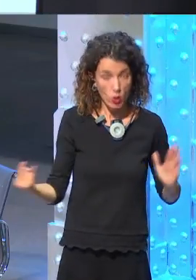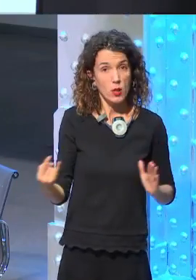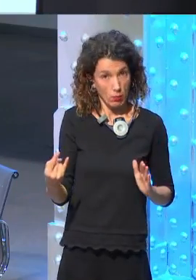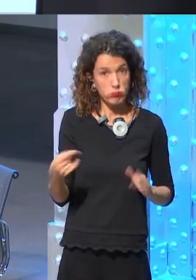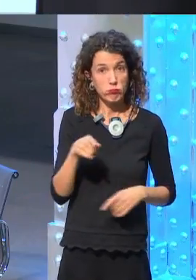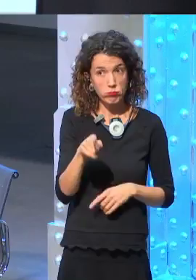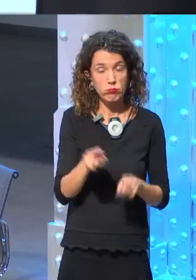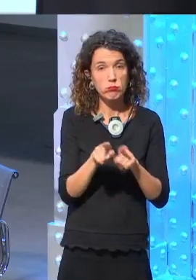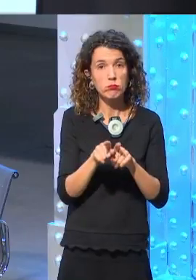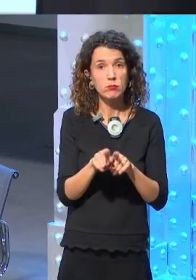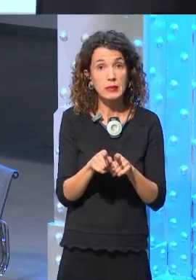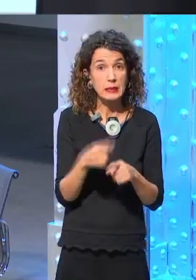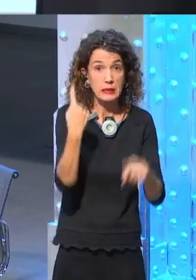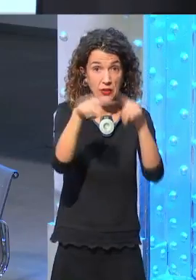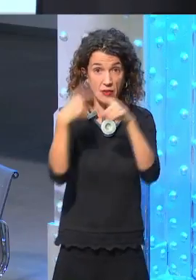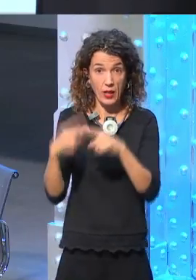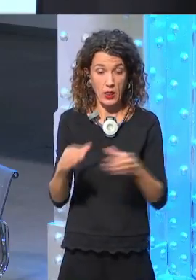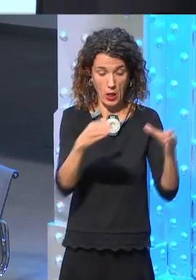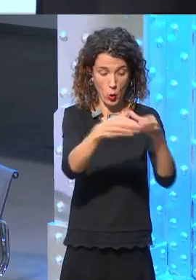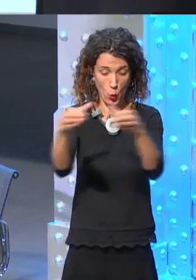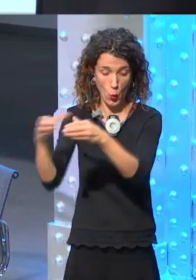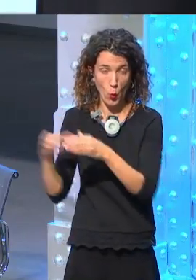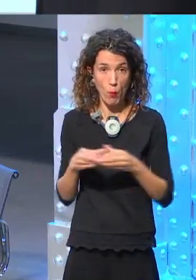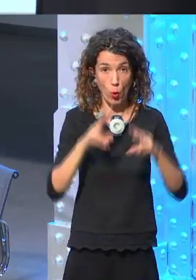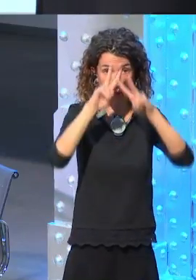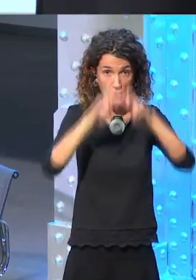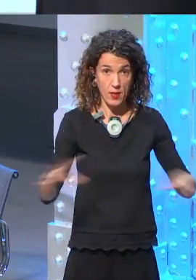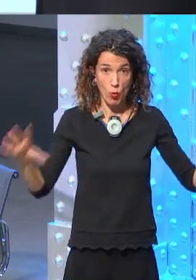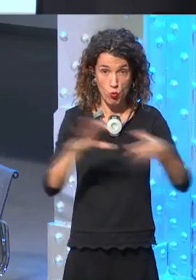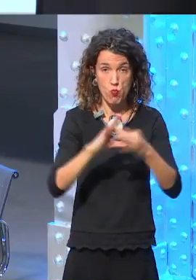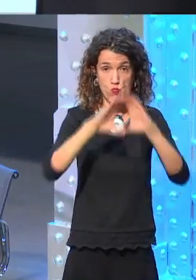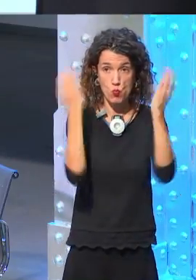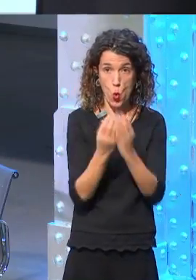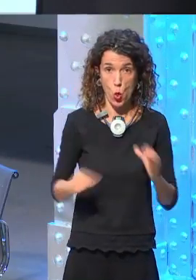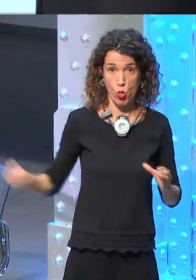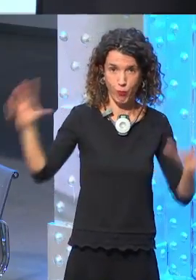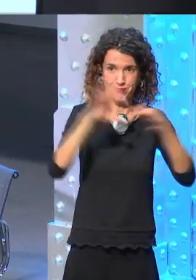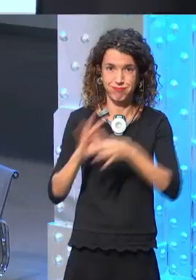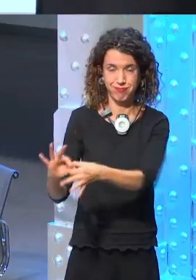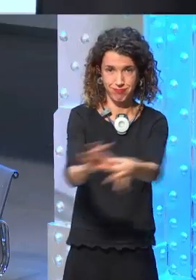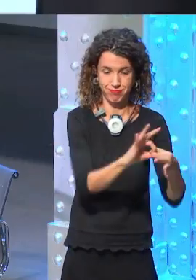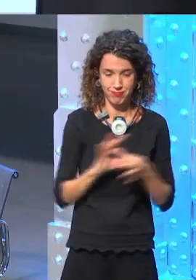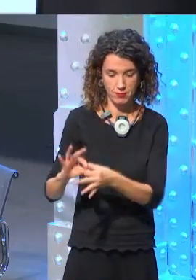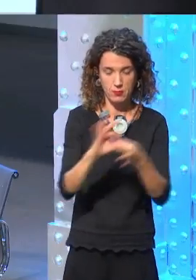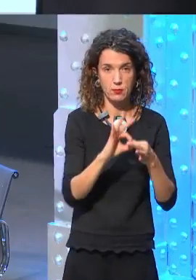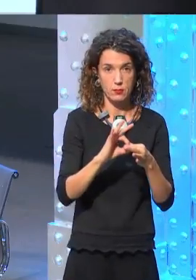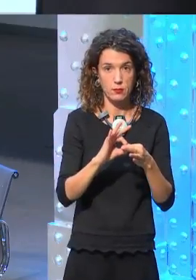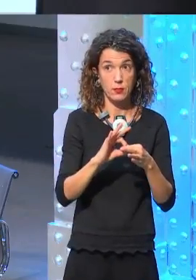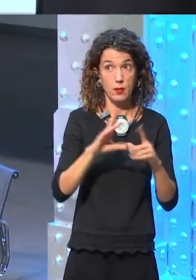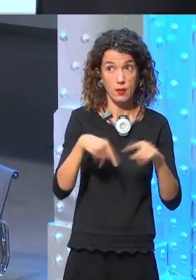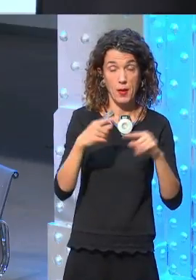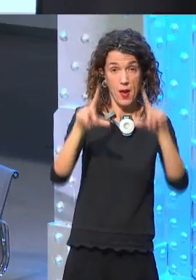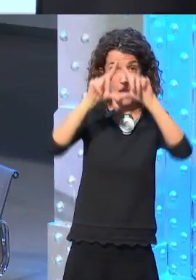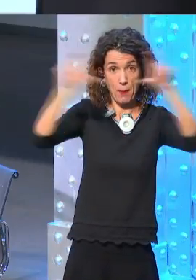tecnologías, aunando distintos grupos de investigación de todo el mundo, a